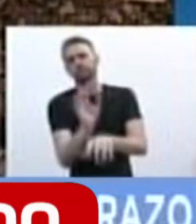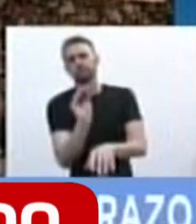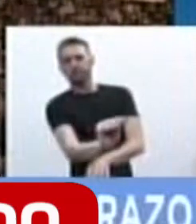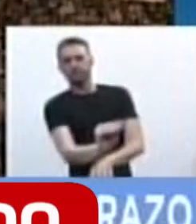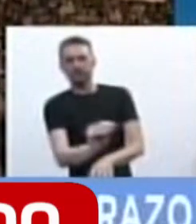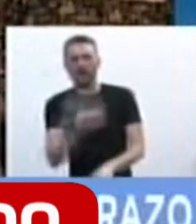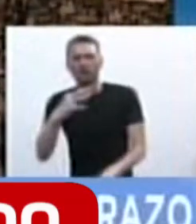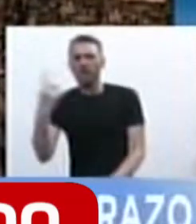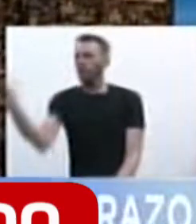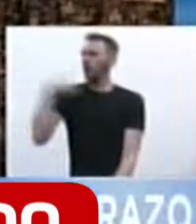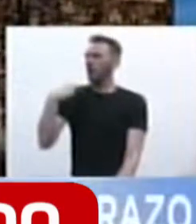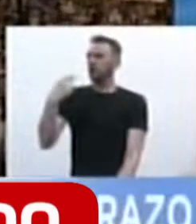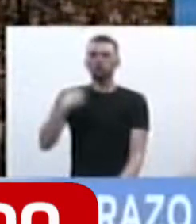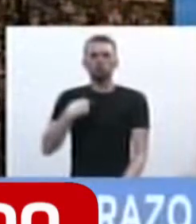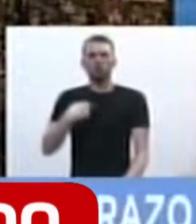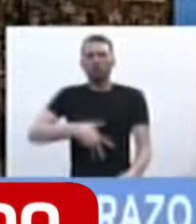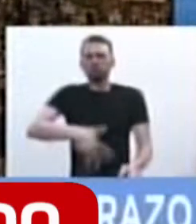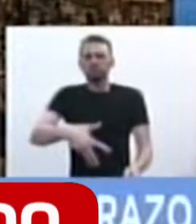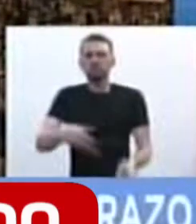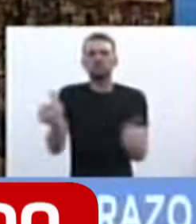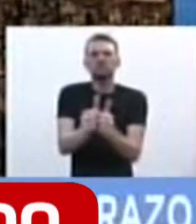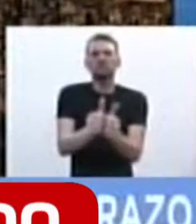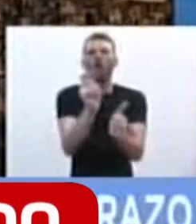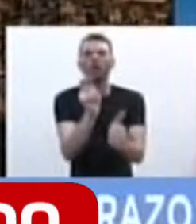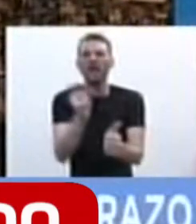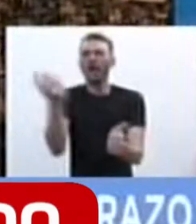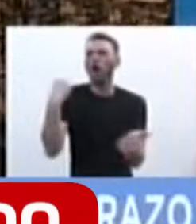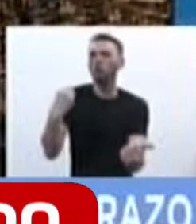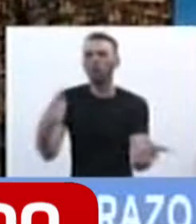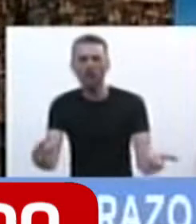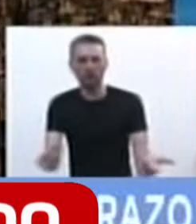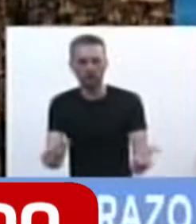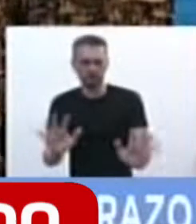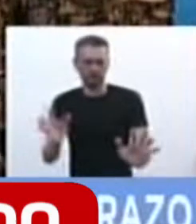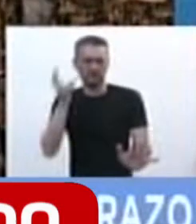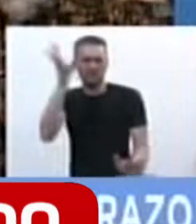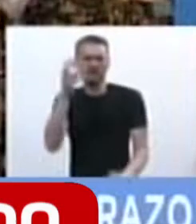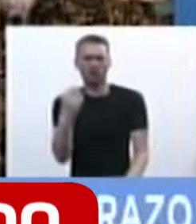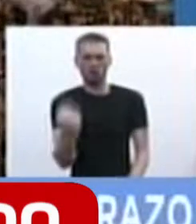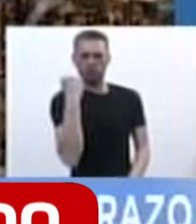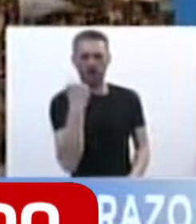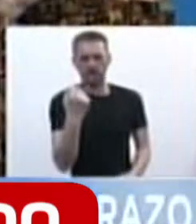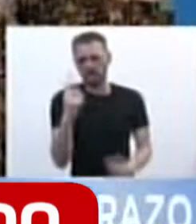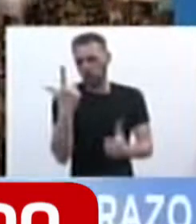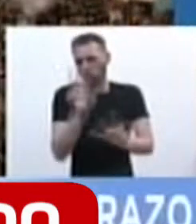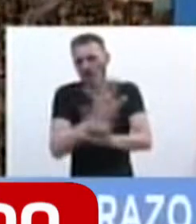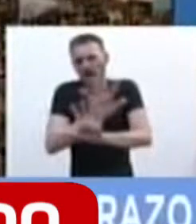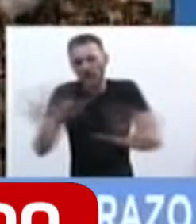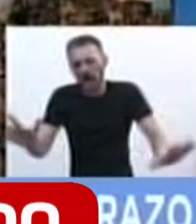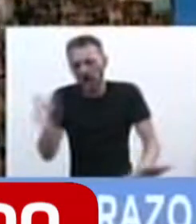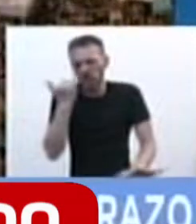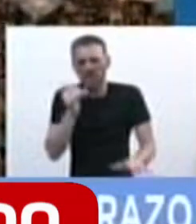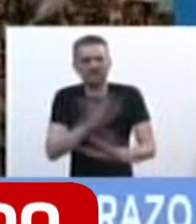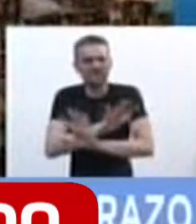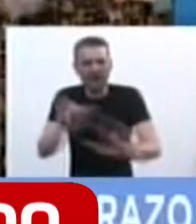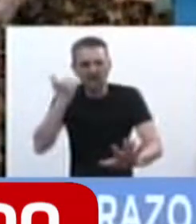nos tengan que decir cómo, cuándo y con quién. Demasiada fuerte, demasiada convicción, demasiada